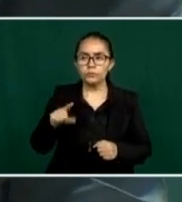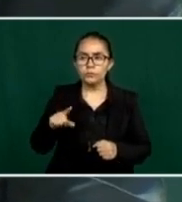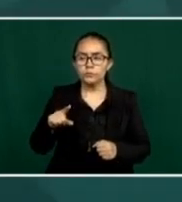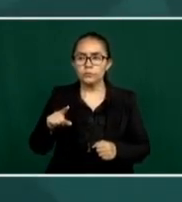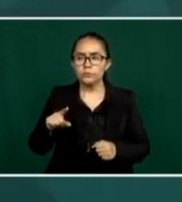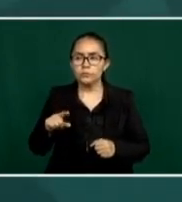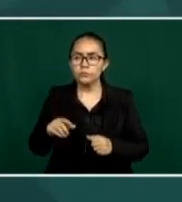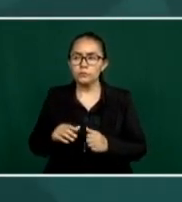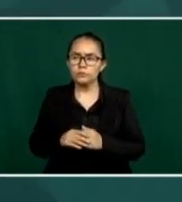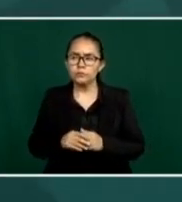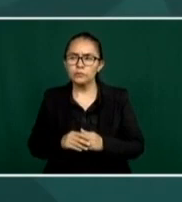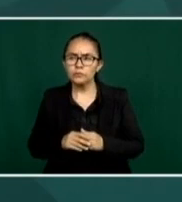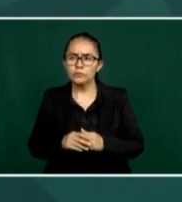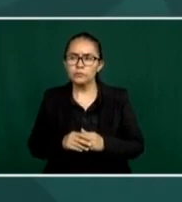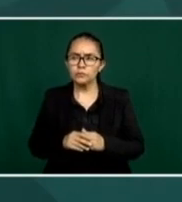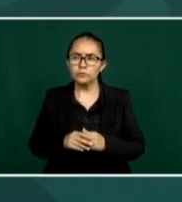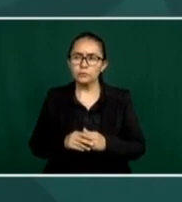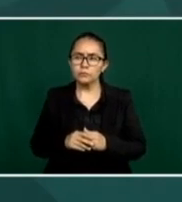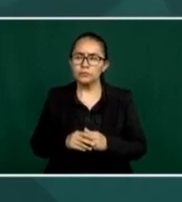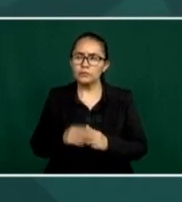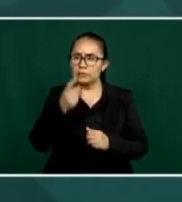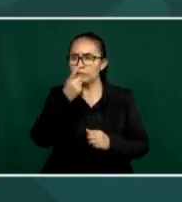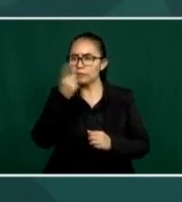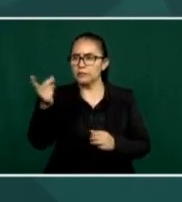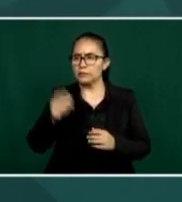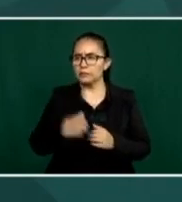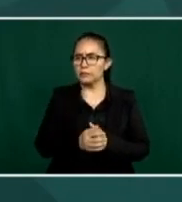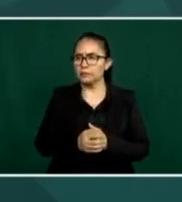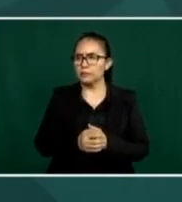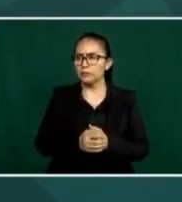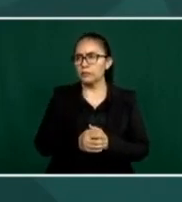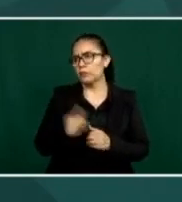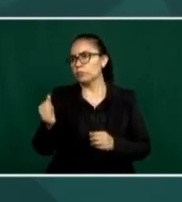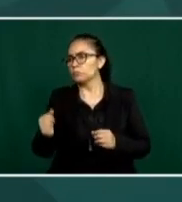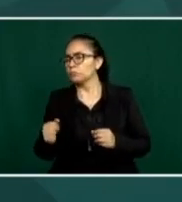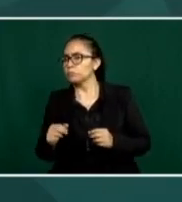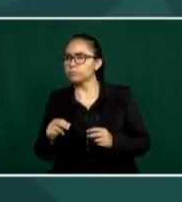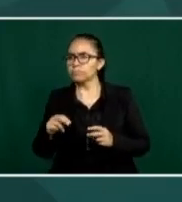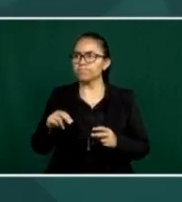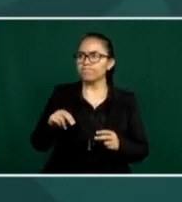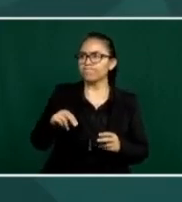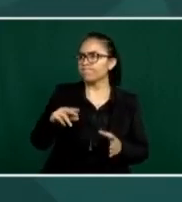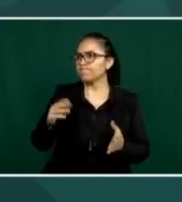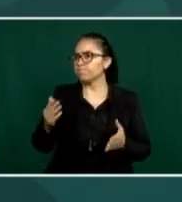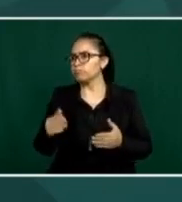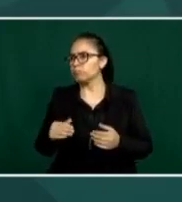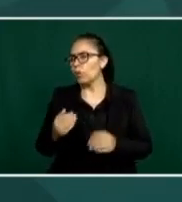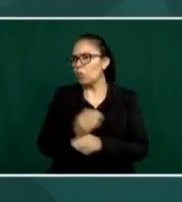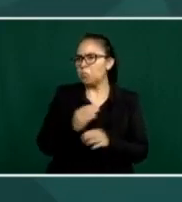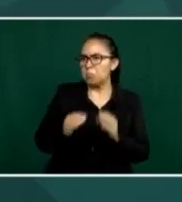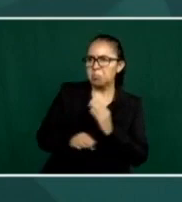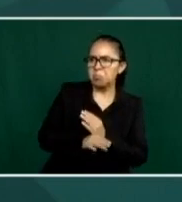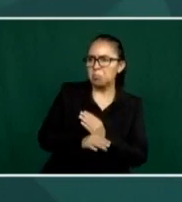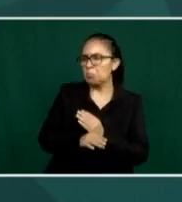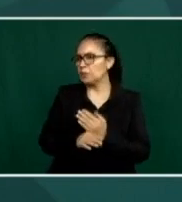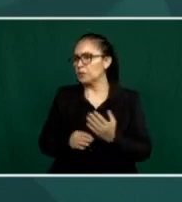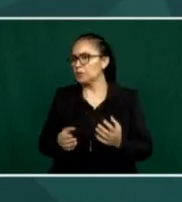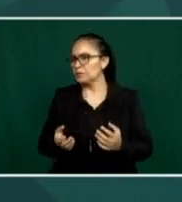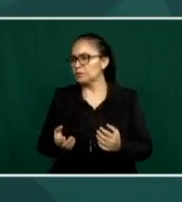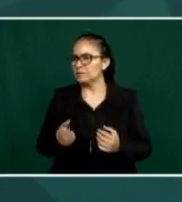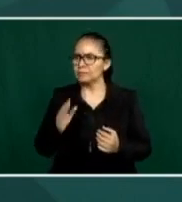notificaciones las hacían en otros domicilios para cumplir nada más con el expediente